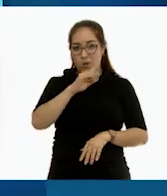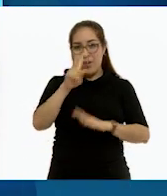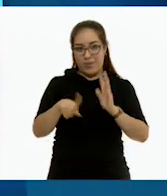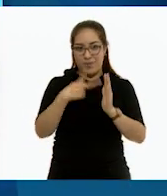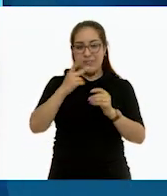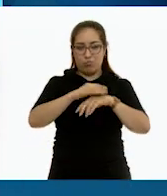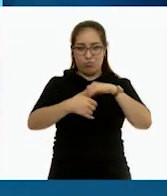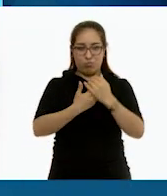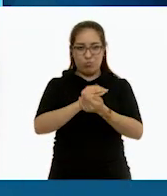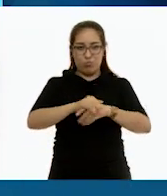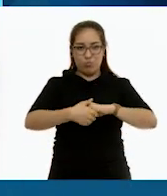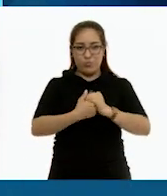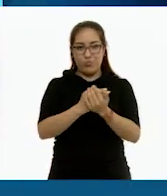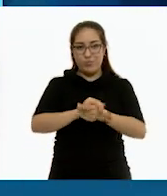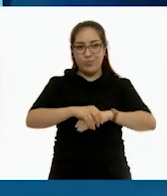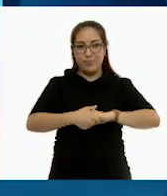agua.